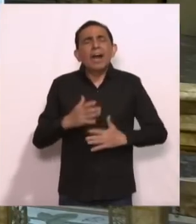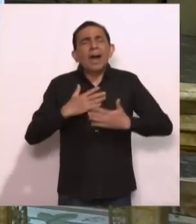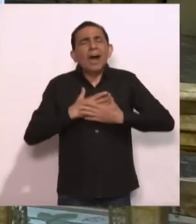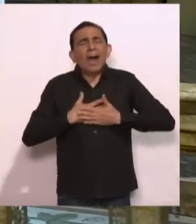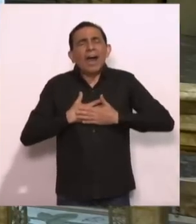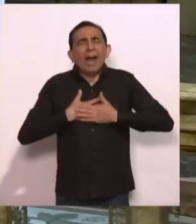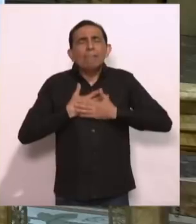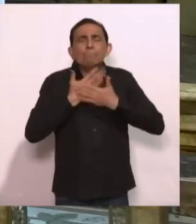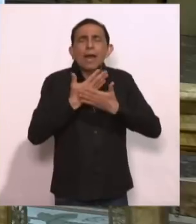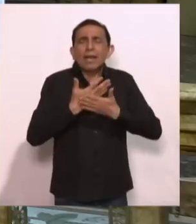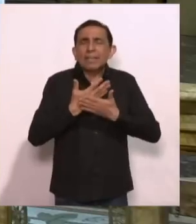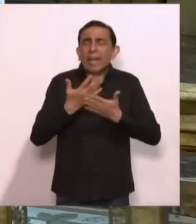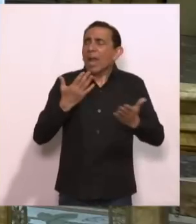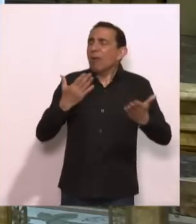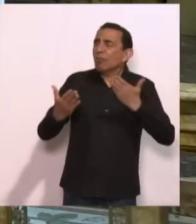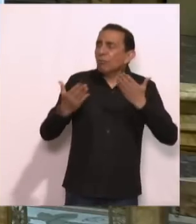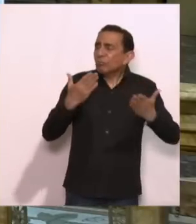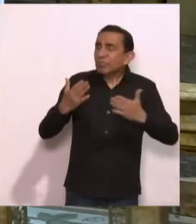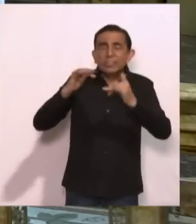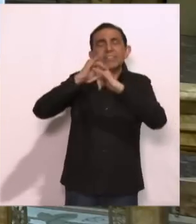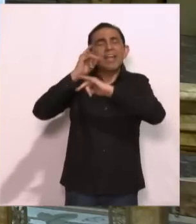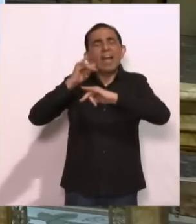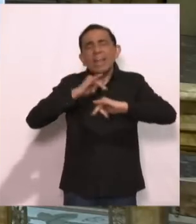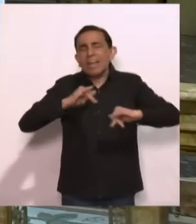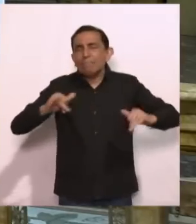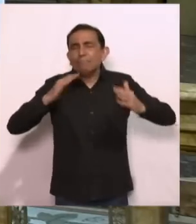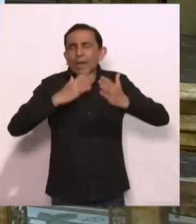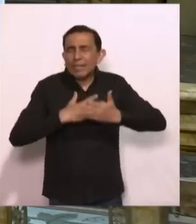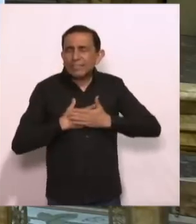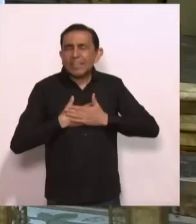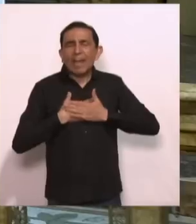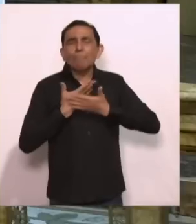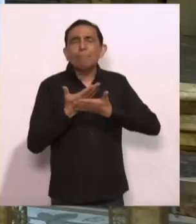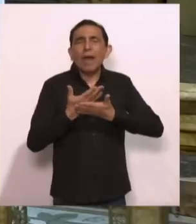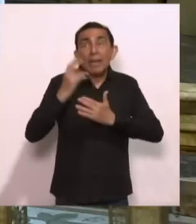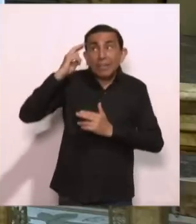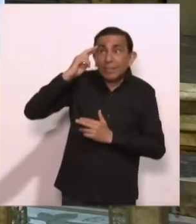amar la justicia y la paz,